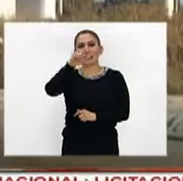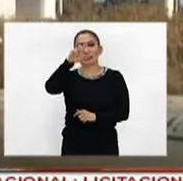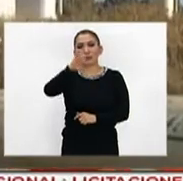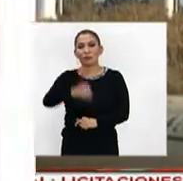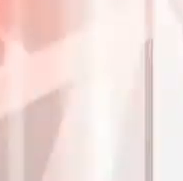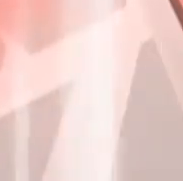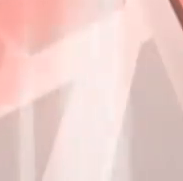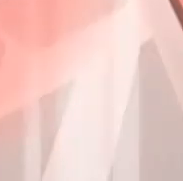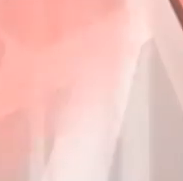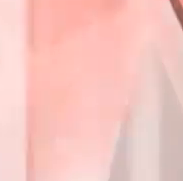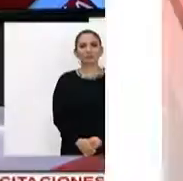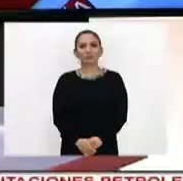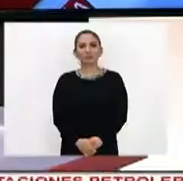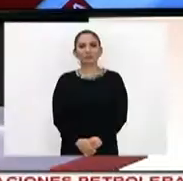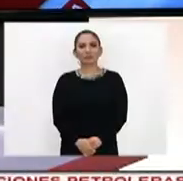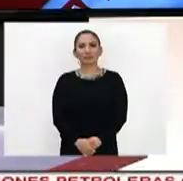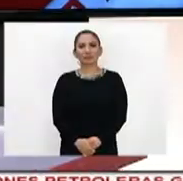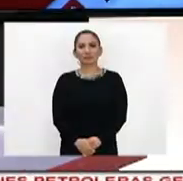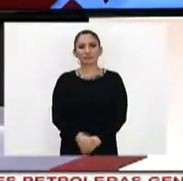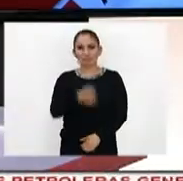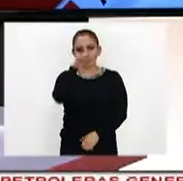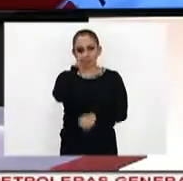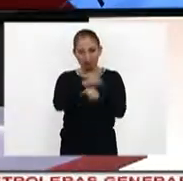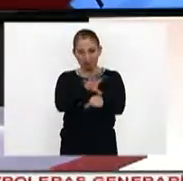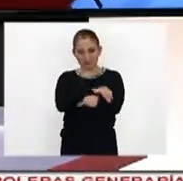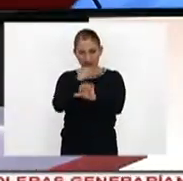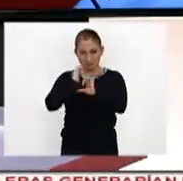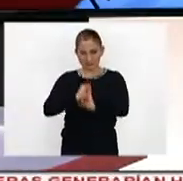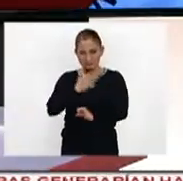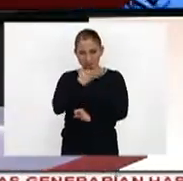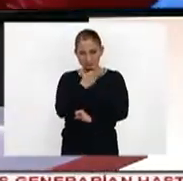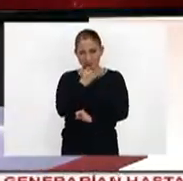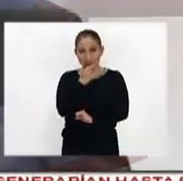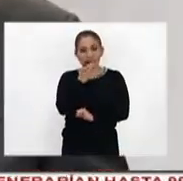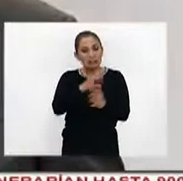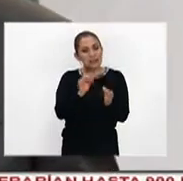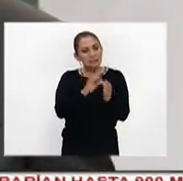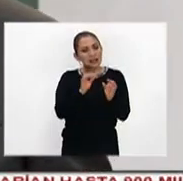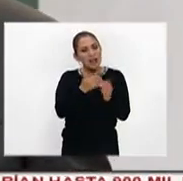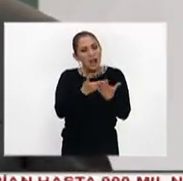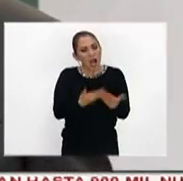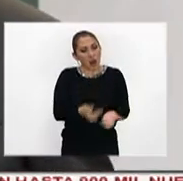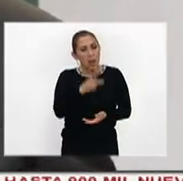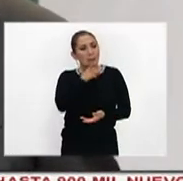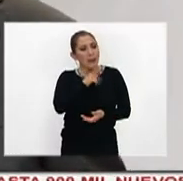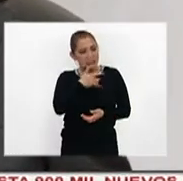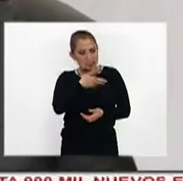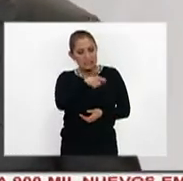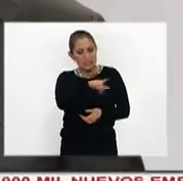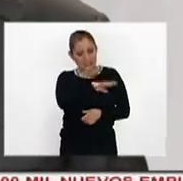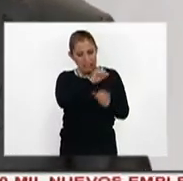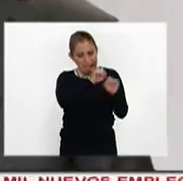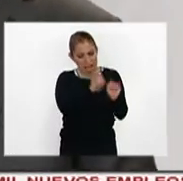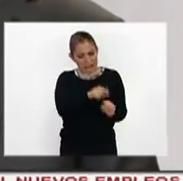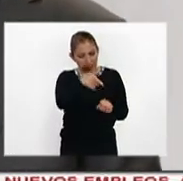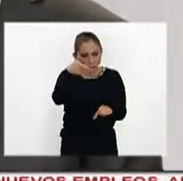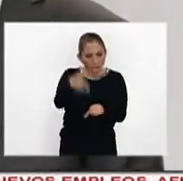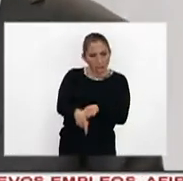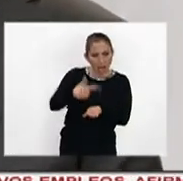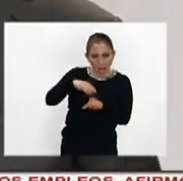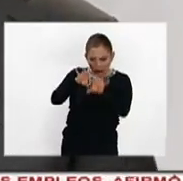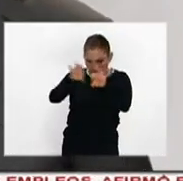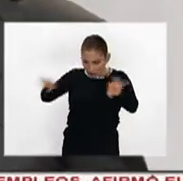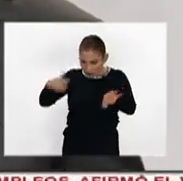Castillo. El secretario de Energía, Pedro Joaquín Caldwell, explicó que ahora Pemex cuenta con un sistema de detección de